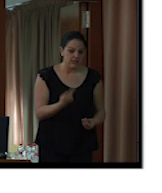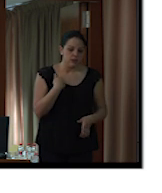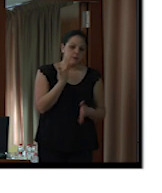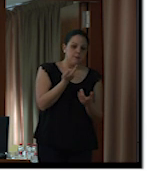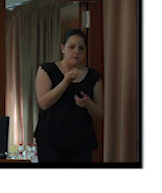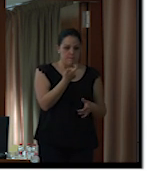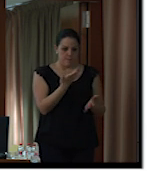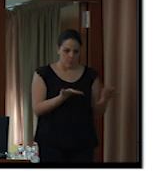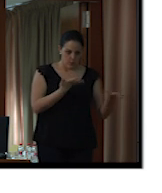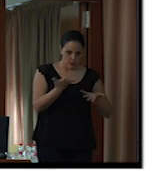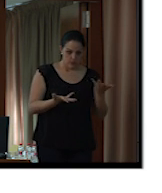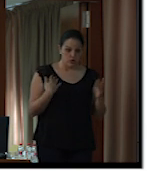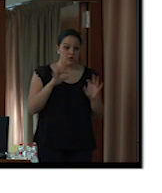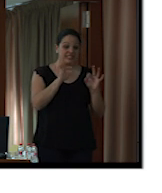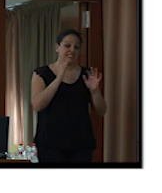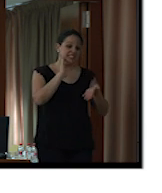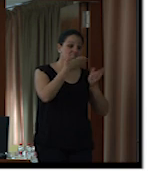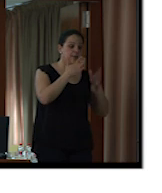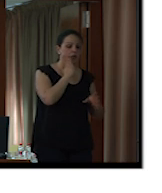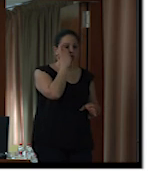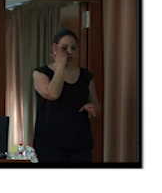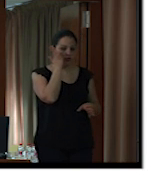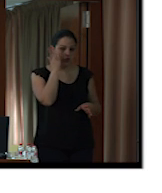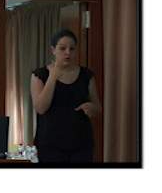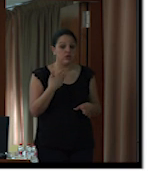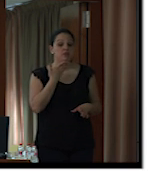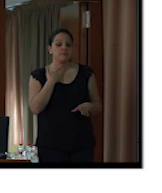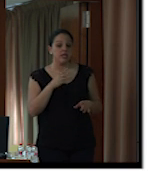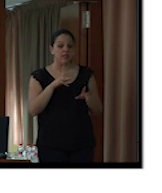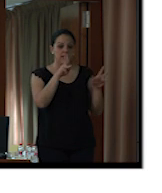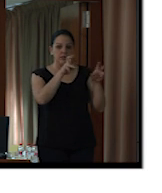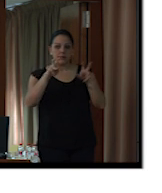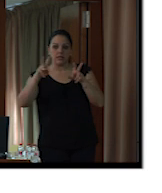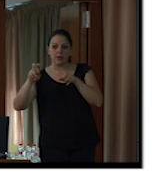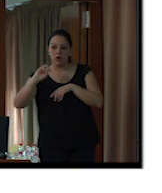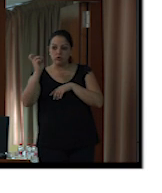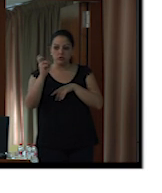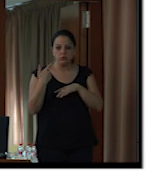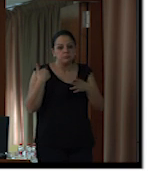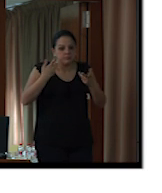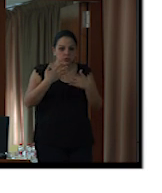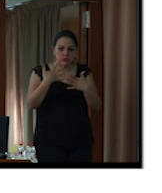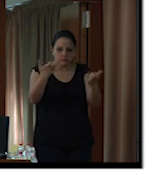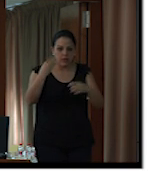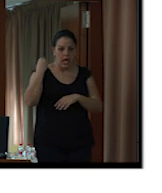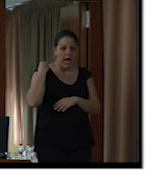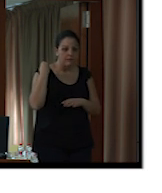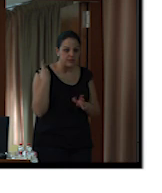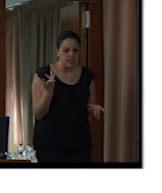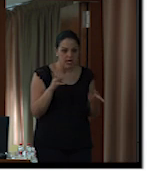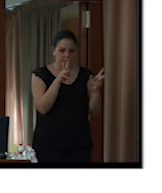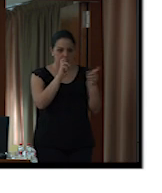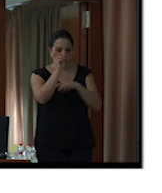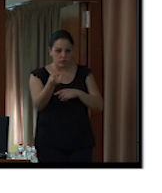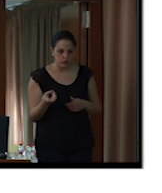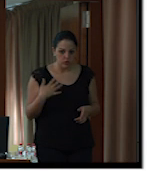de lo que es el tratamiento del sueño. Y si os apetece que hablemos de otras cosas, yo os doy mi opinión. Tengo algunos pacientes de fibromialgia, pero sobre todo con la